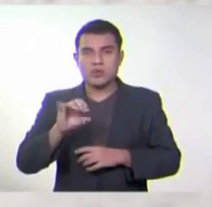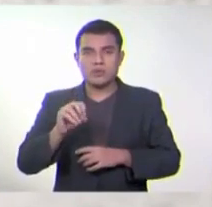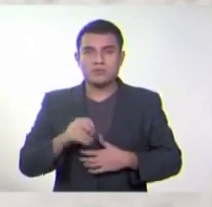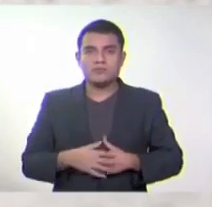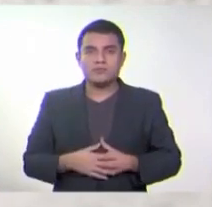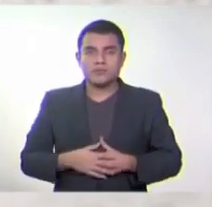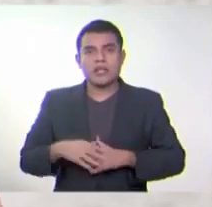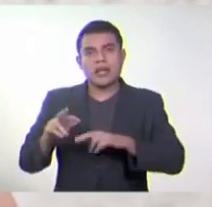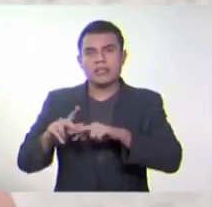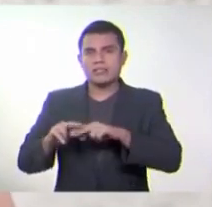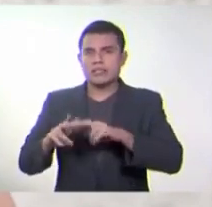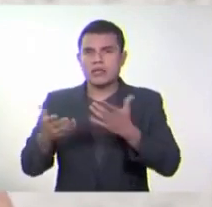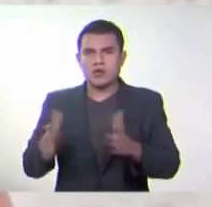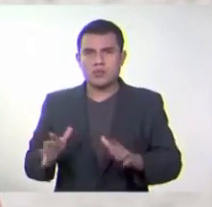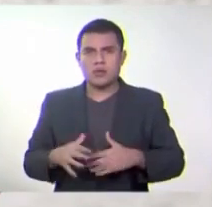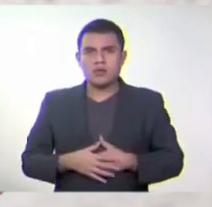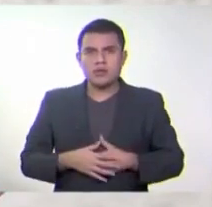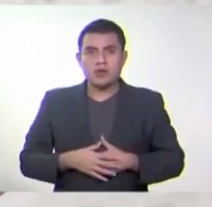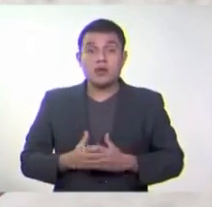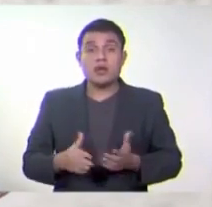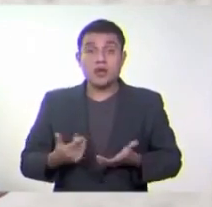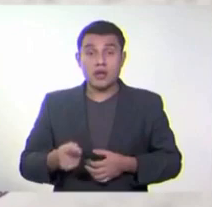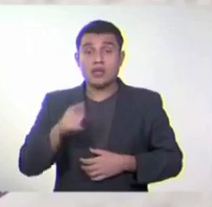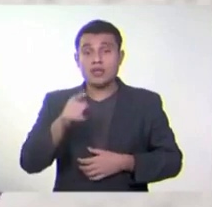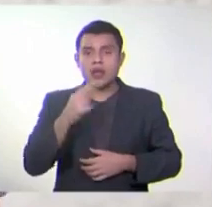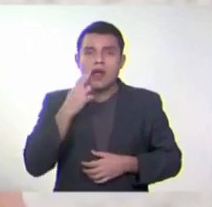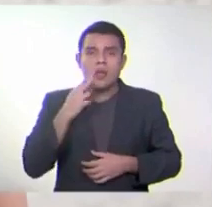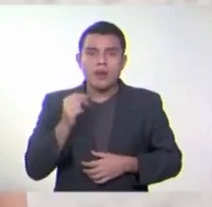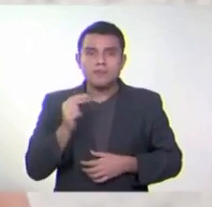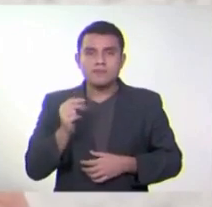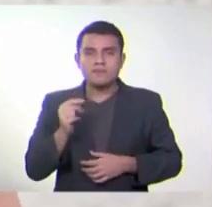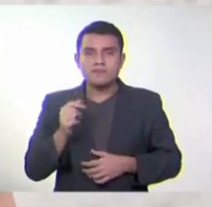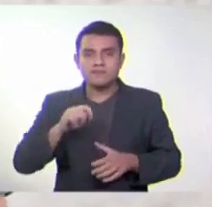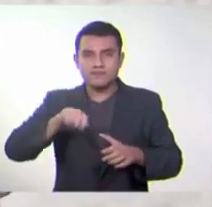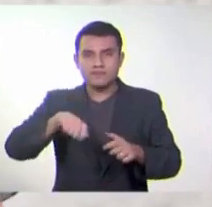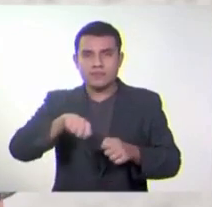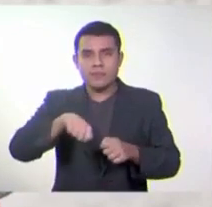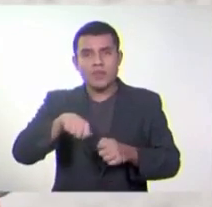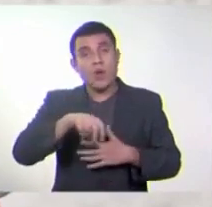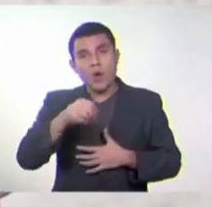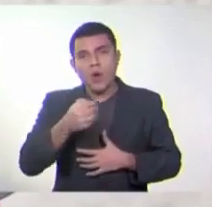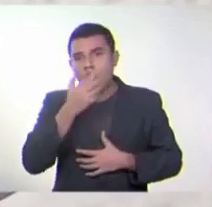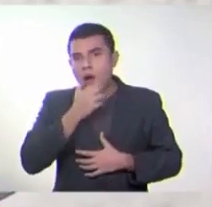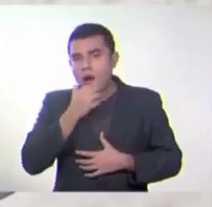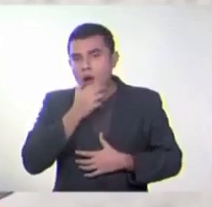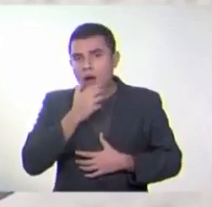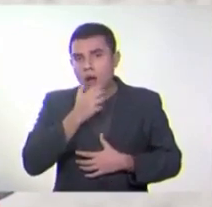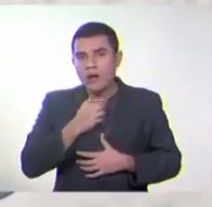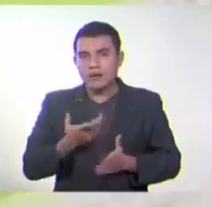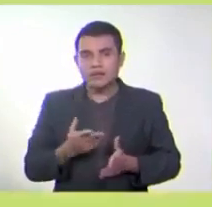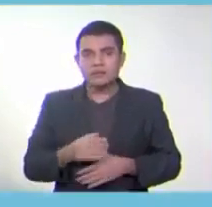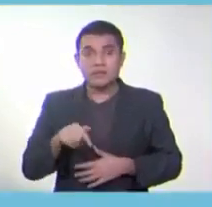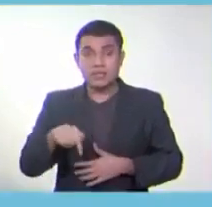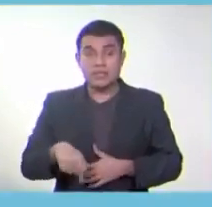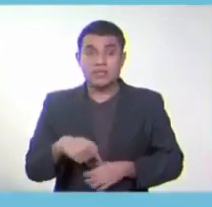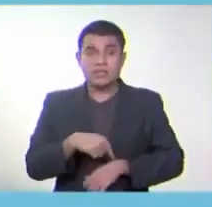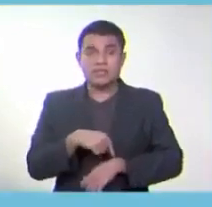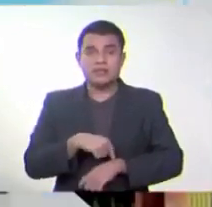La sal común, con la que le damos un sabor rico a esos manguitos tiernos de esta época.